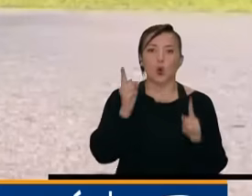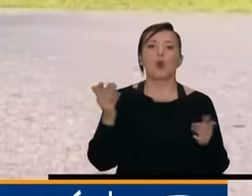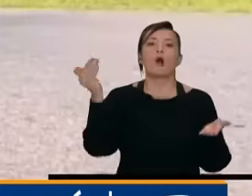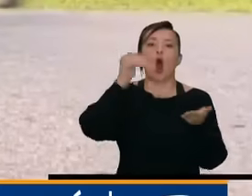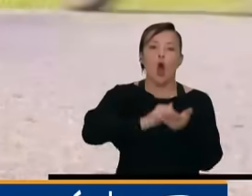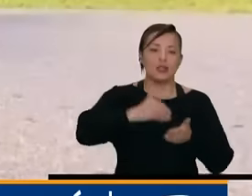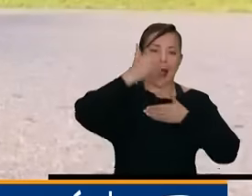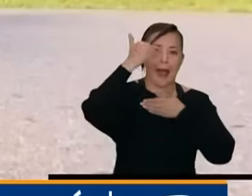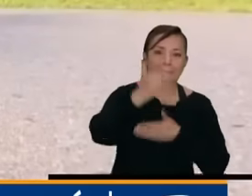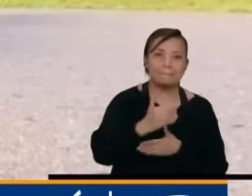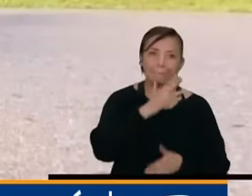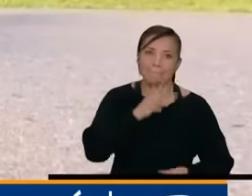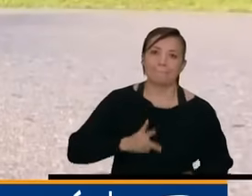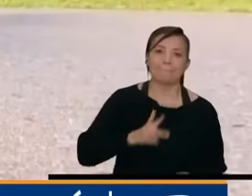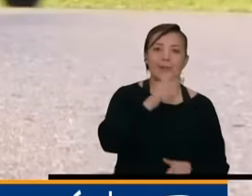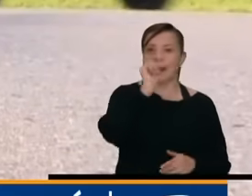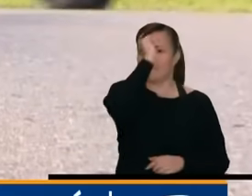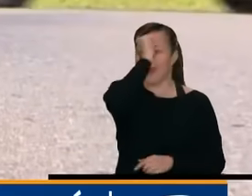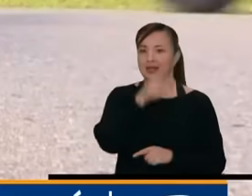principal vía.